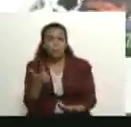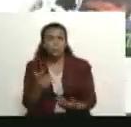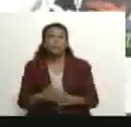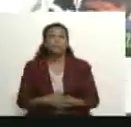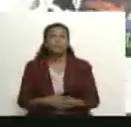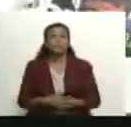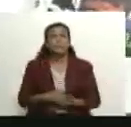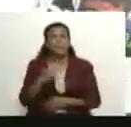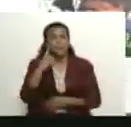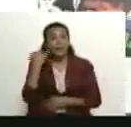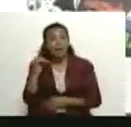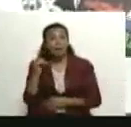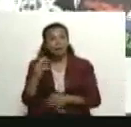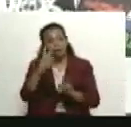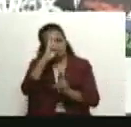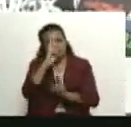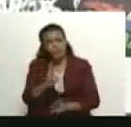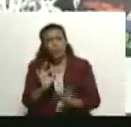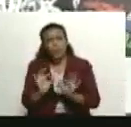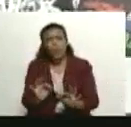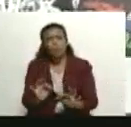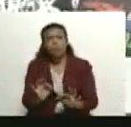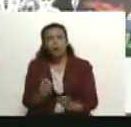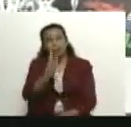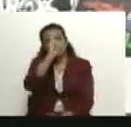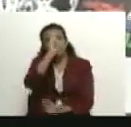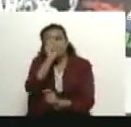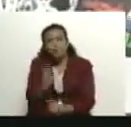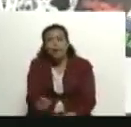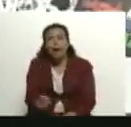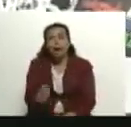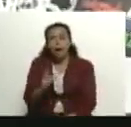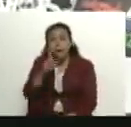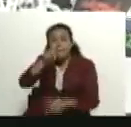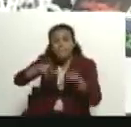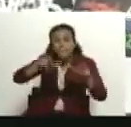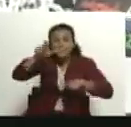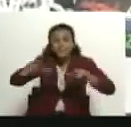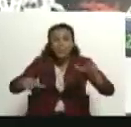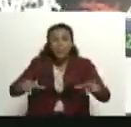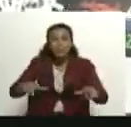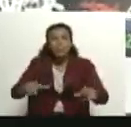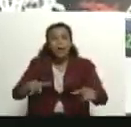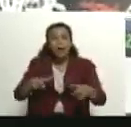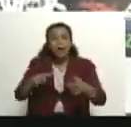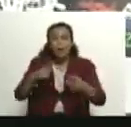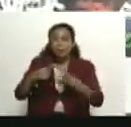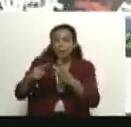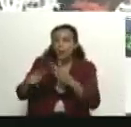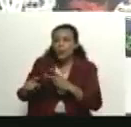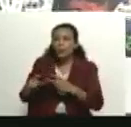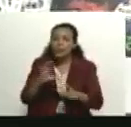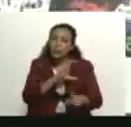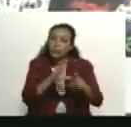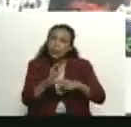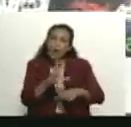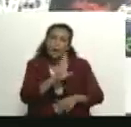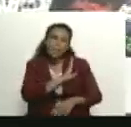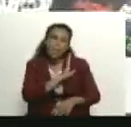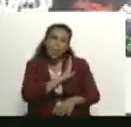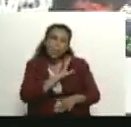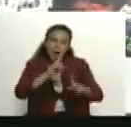instituciones, y que reconozcamos como actores de la dinámica cultural